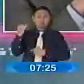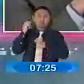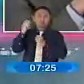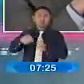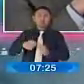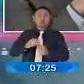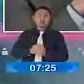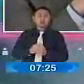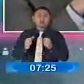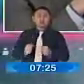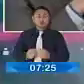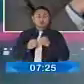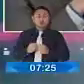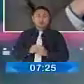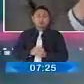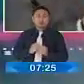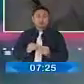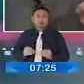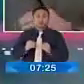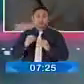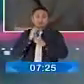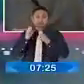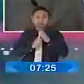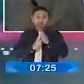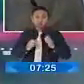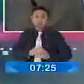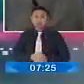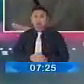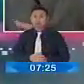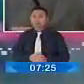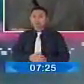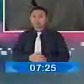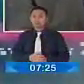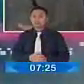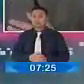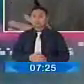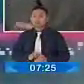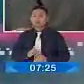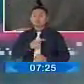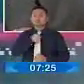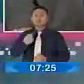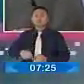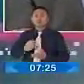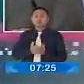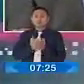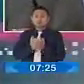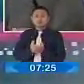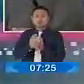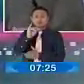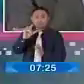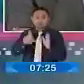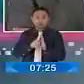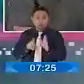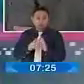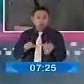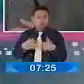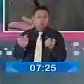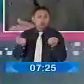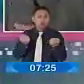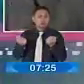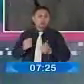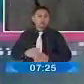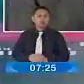mucho más fortalecida y mucho más estructurada. Busque buques ilegales chinos y la pesca ilegal, ¿cómo estamos controlando? ¿Cómo está este